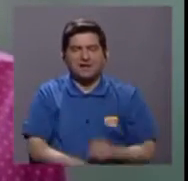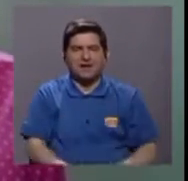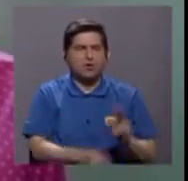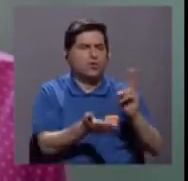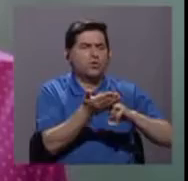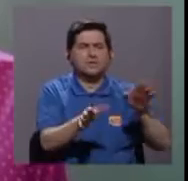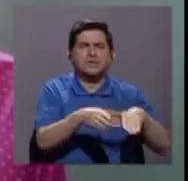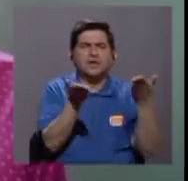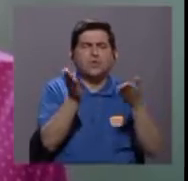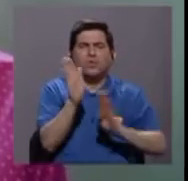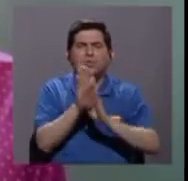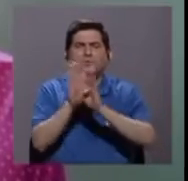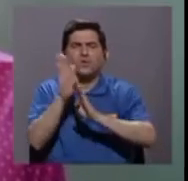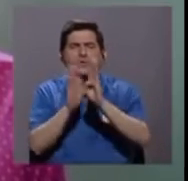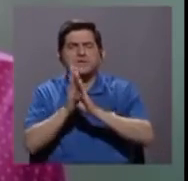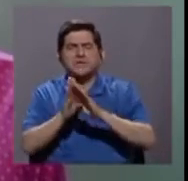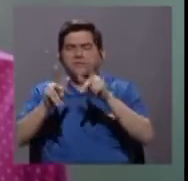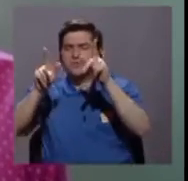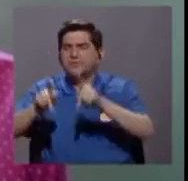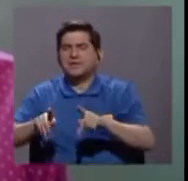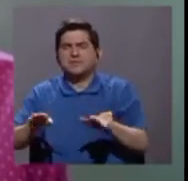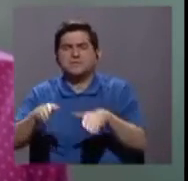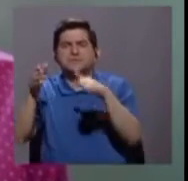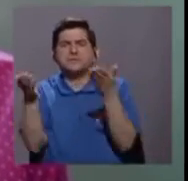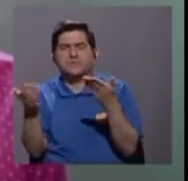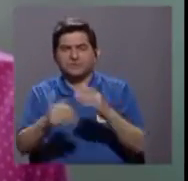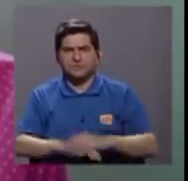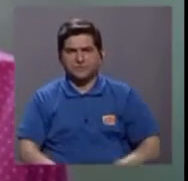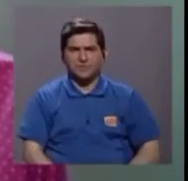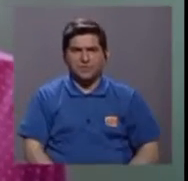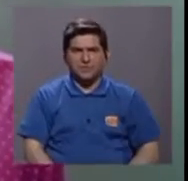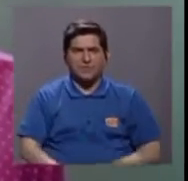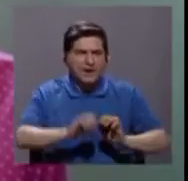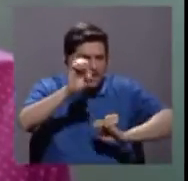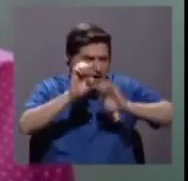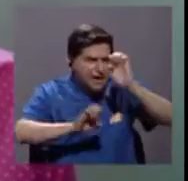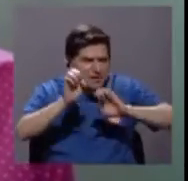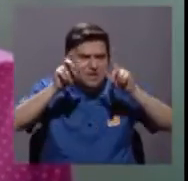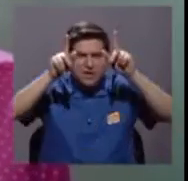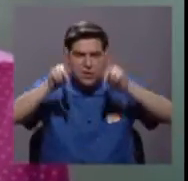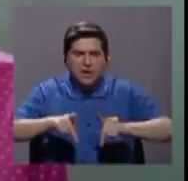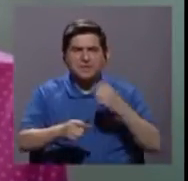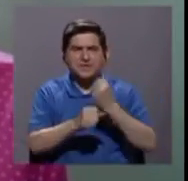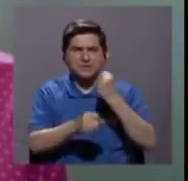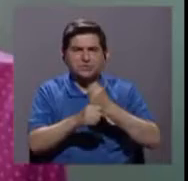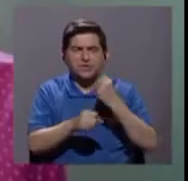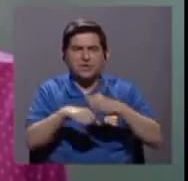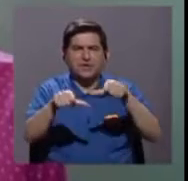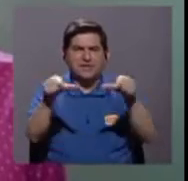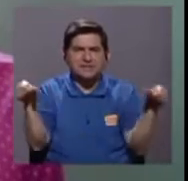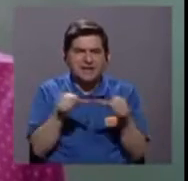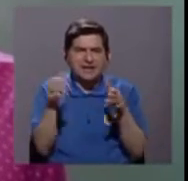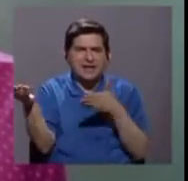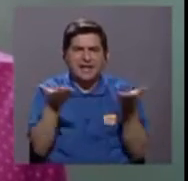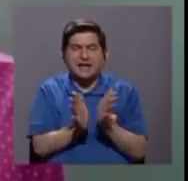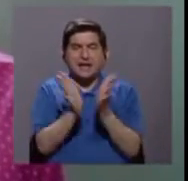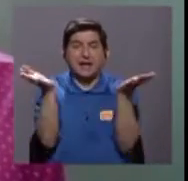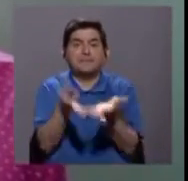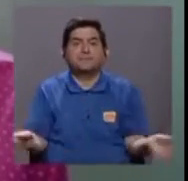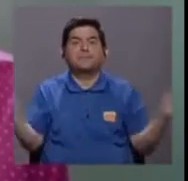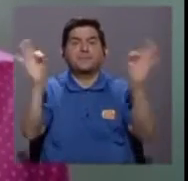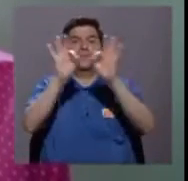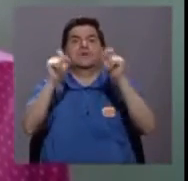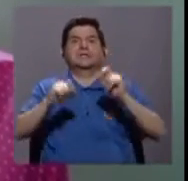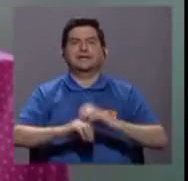contrata, cómo se desarrolla el personal, cómo se evalúan las personas que trabajan en el servicio público. Eso es muy